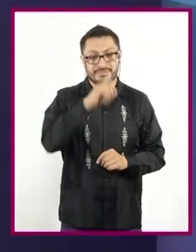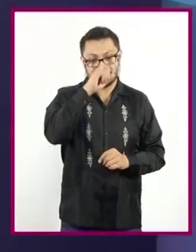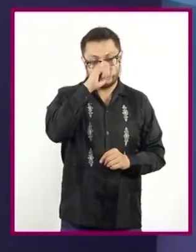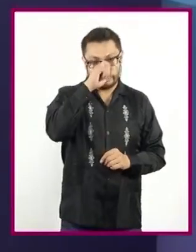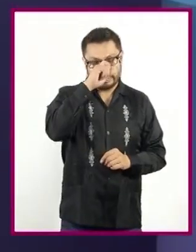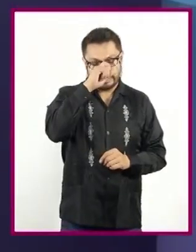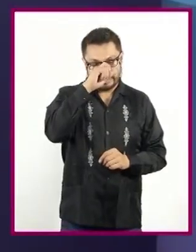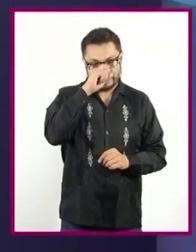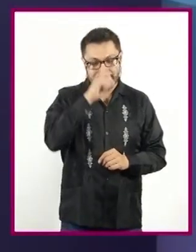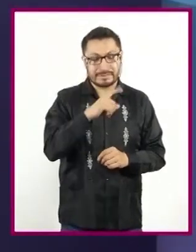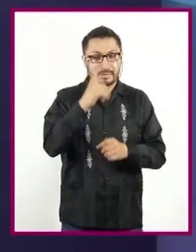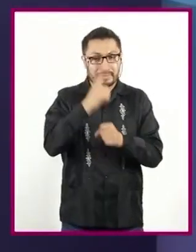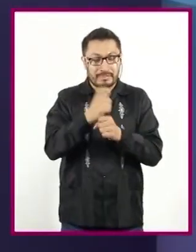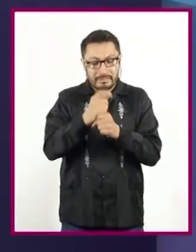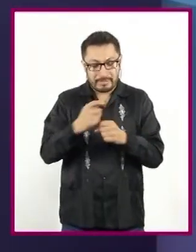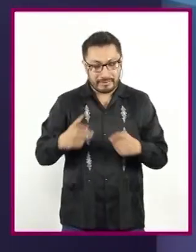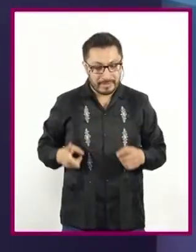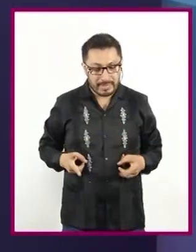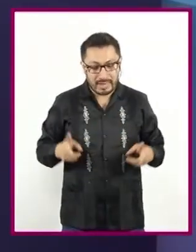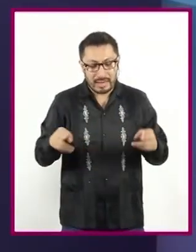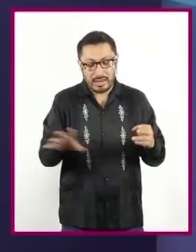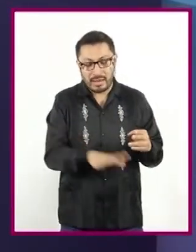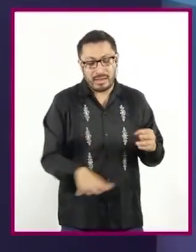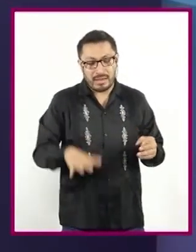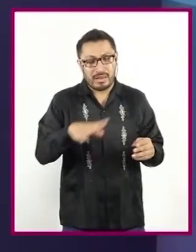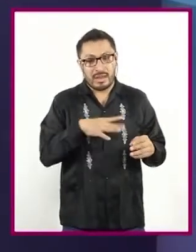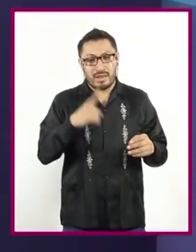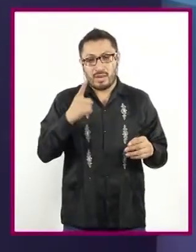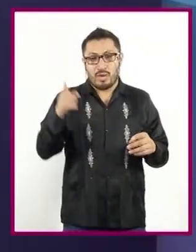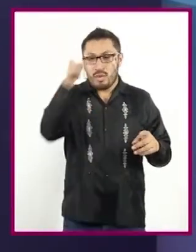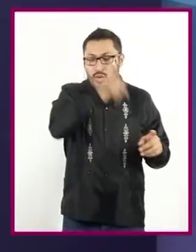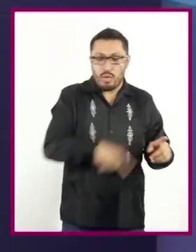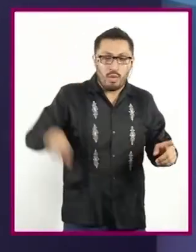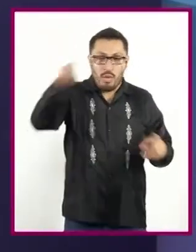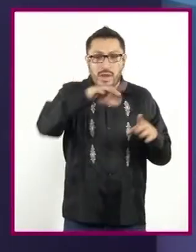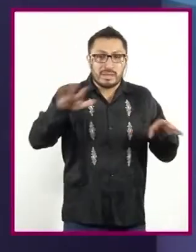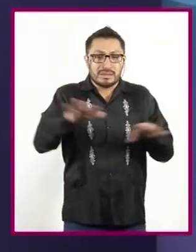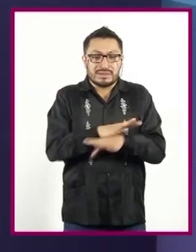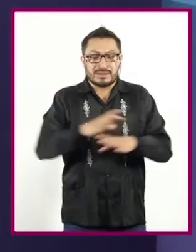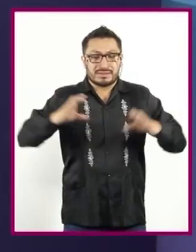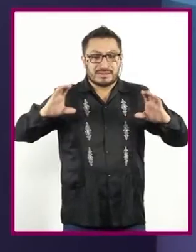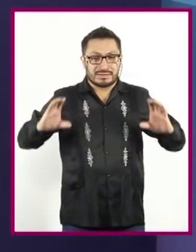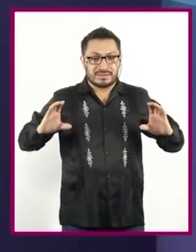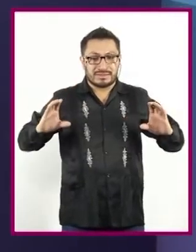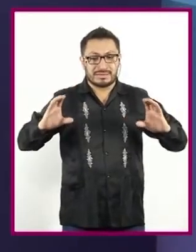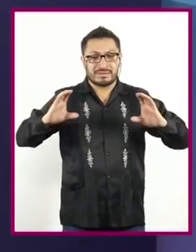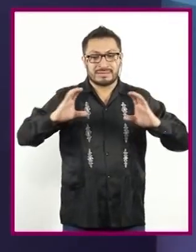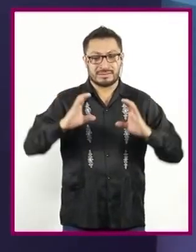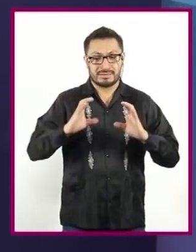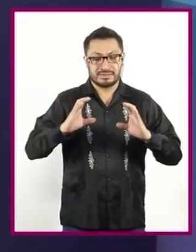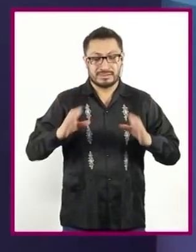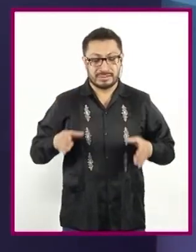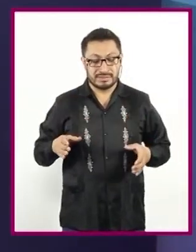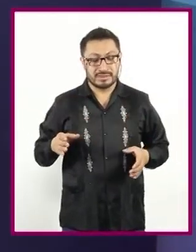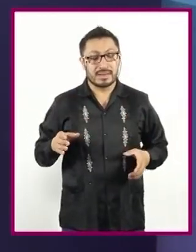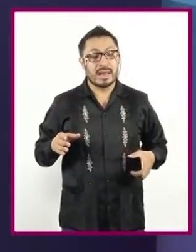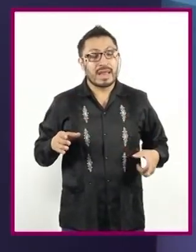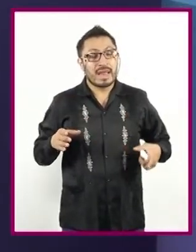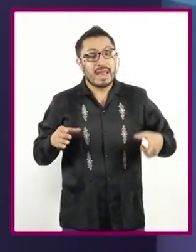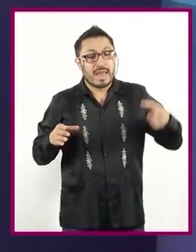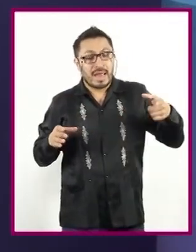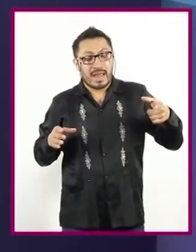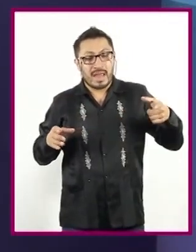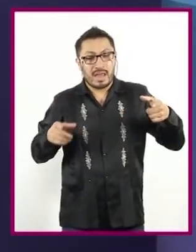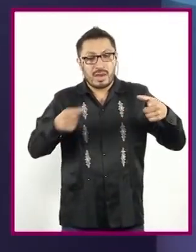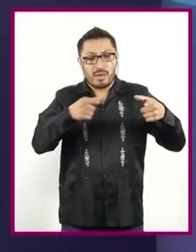En el primer corte al cono se encuentra una circunferencia que cambia de tamaño conforme se aleja de la superficie del corte